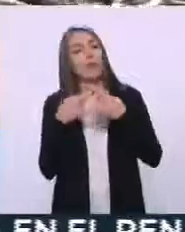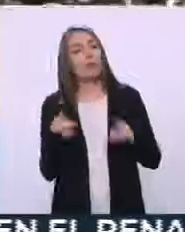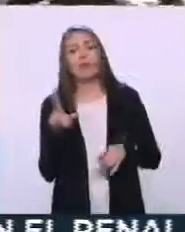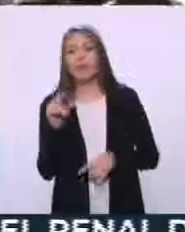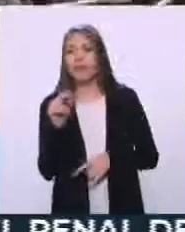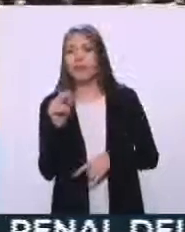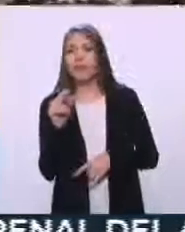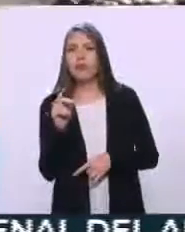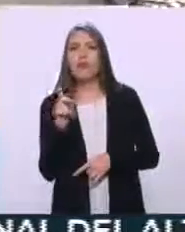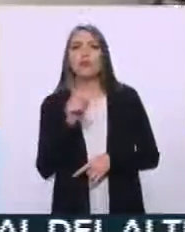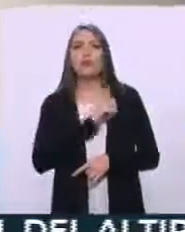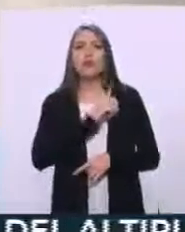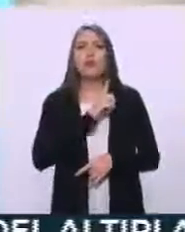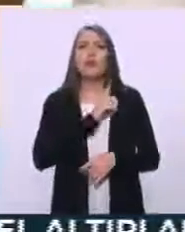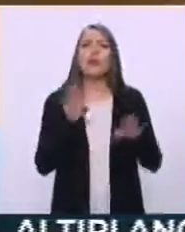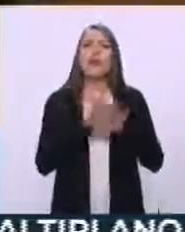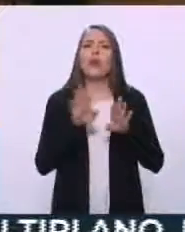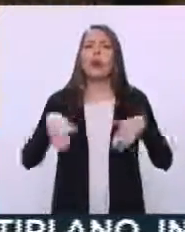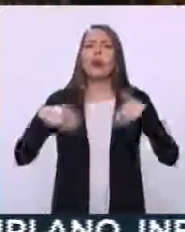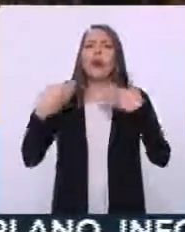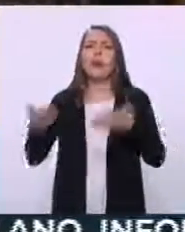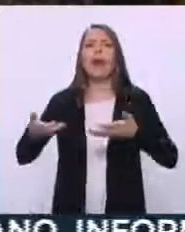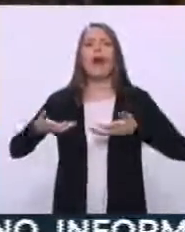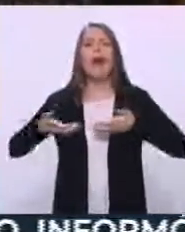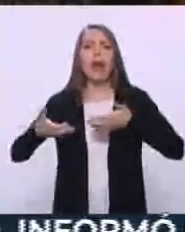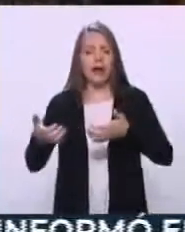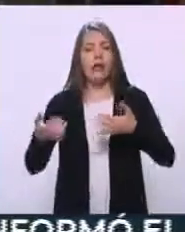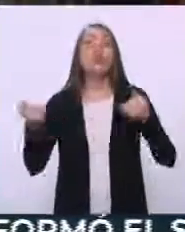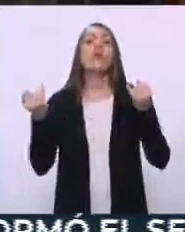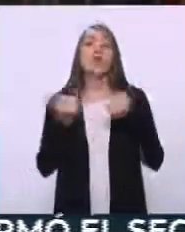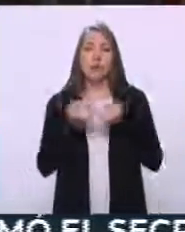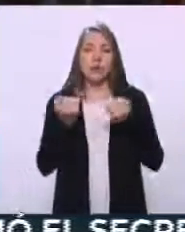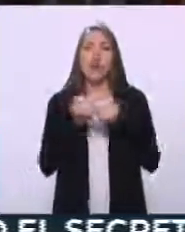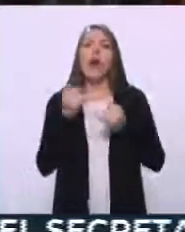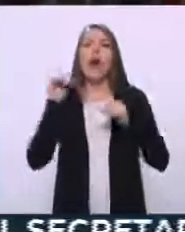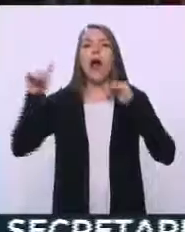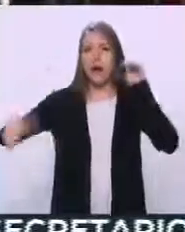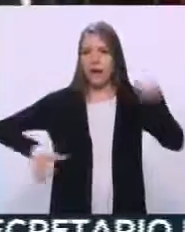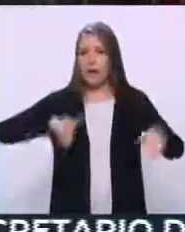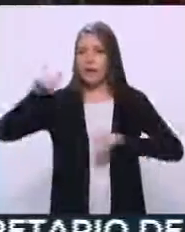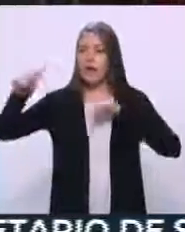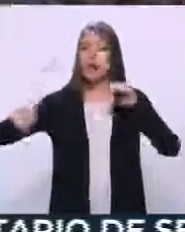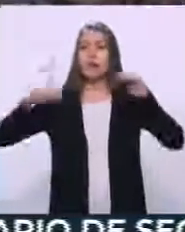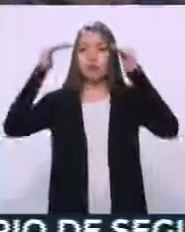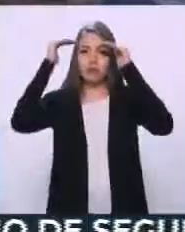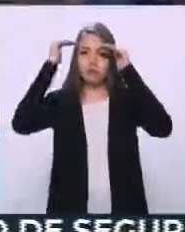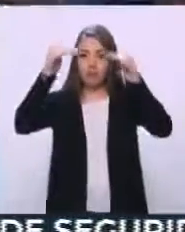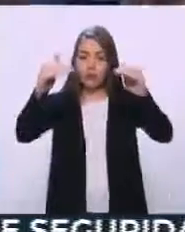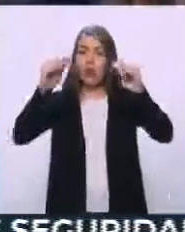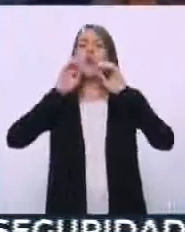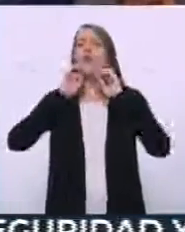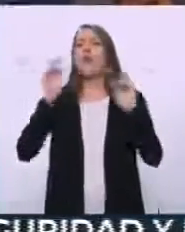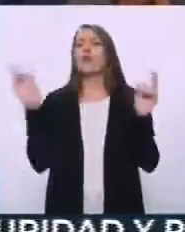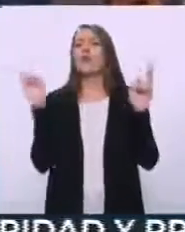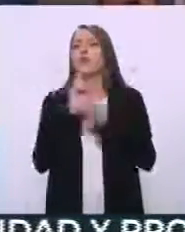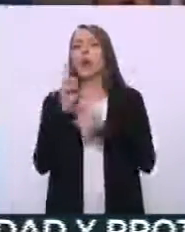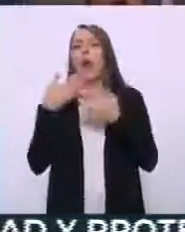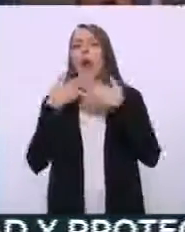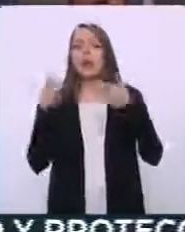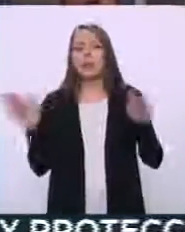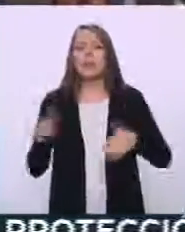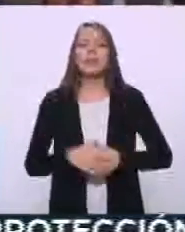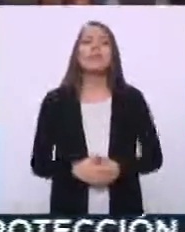simplemente actividades al aire libre, y ahora también albercas tanto techadas como abiertas. ¿Ahí qué medidas específicas tienen?